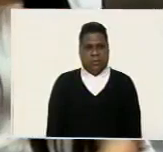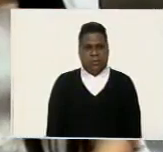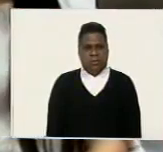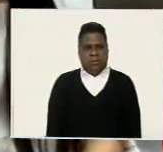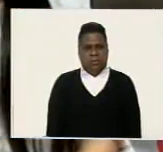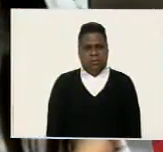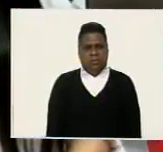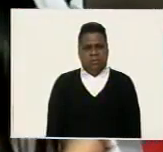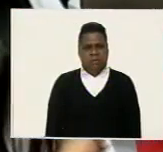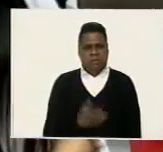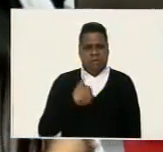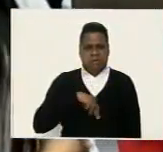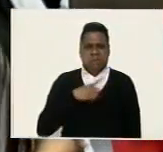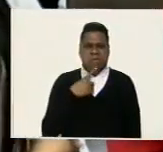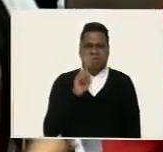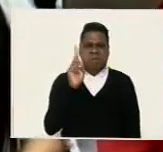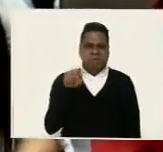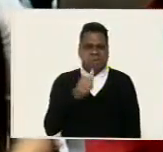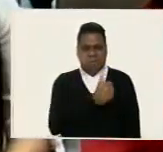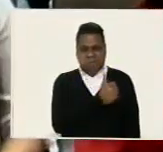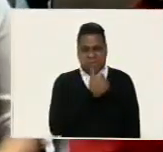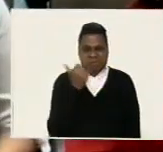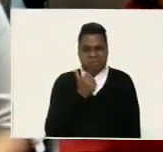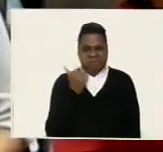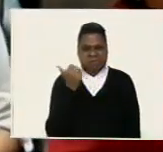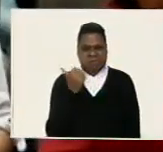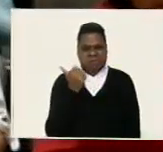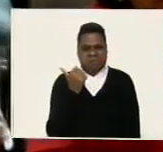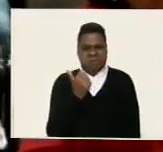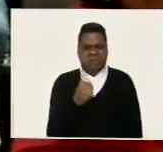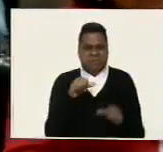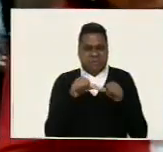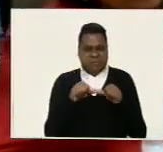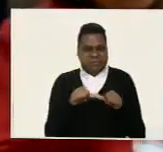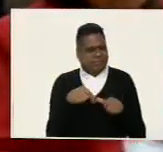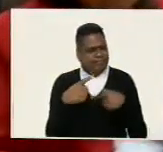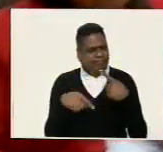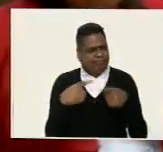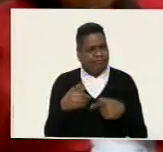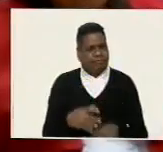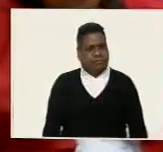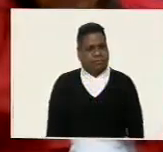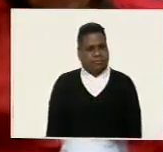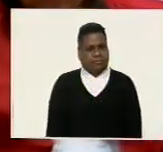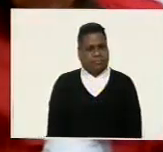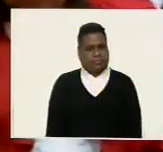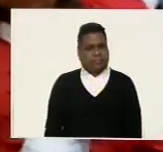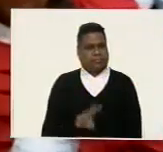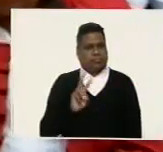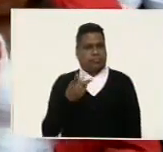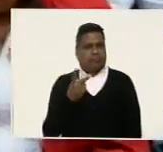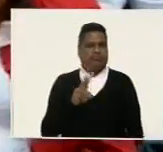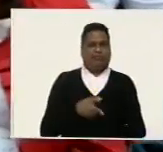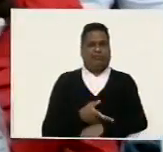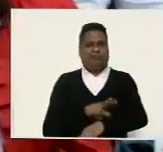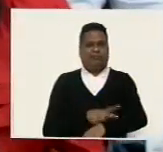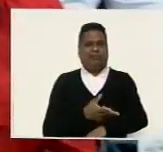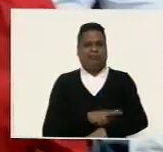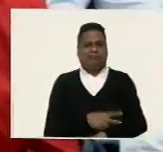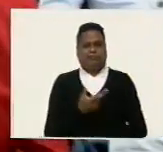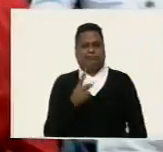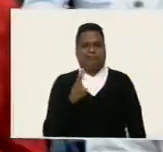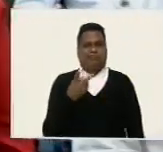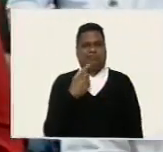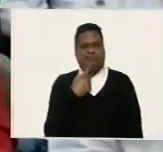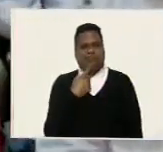Le decimos también a ellos que continúen con su doble discurso, porque tienen un doble